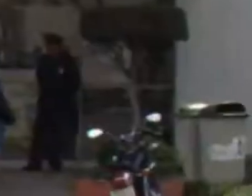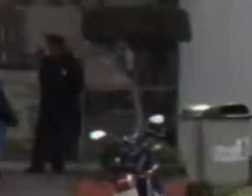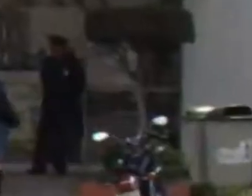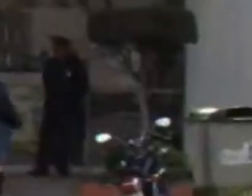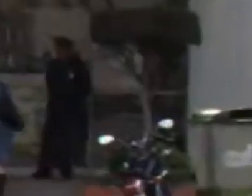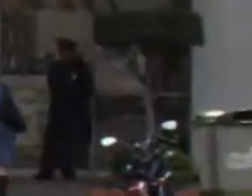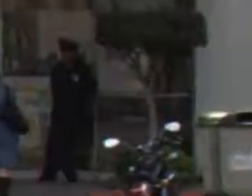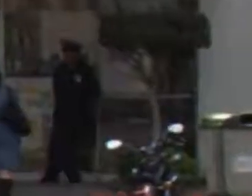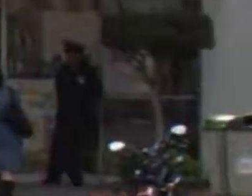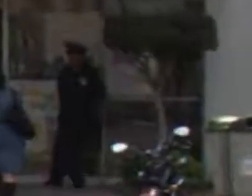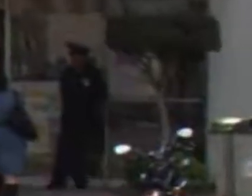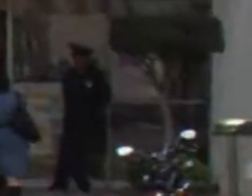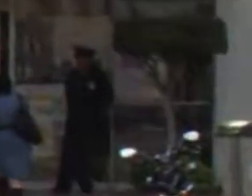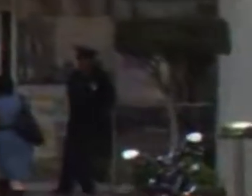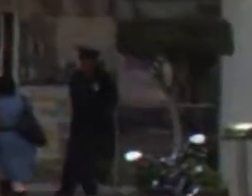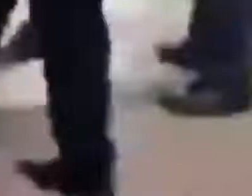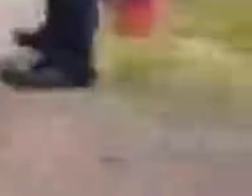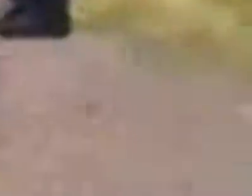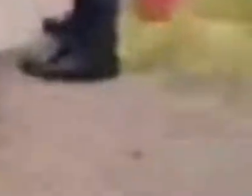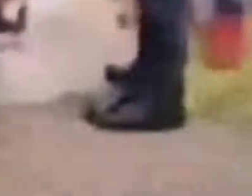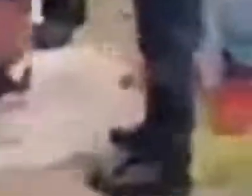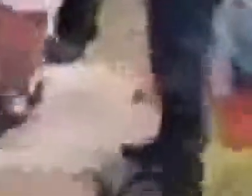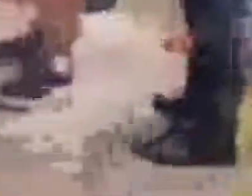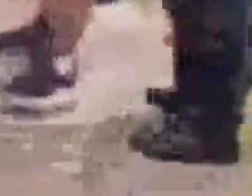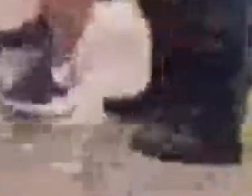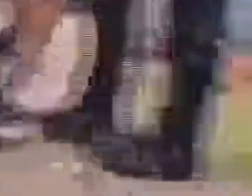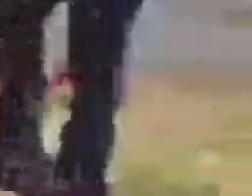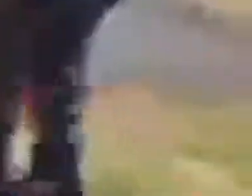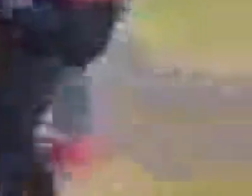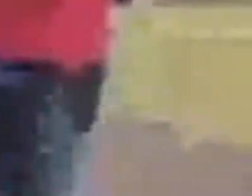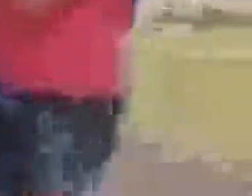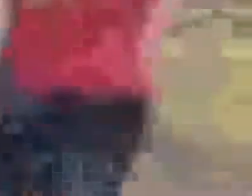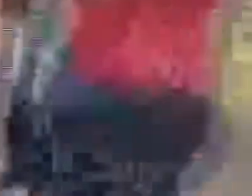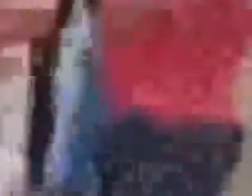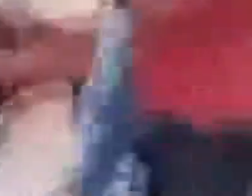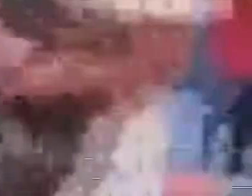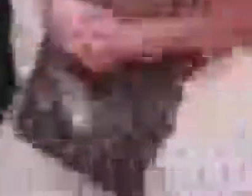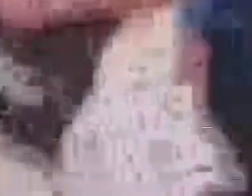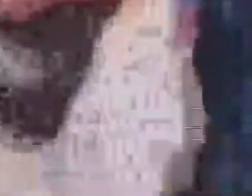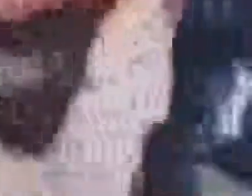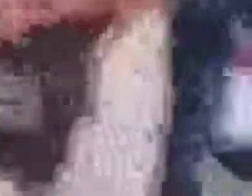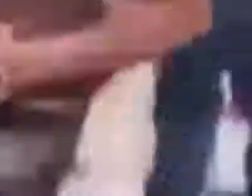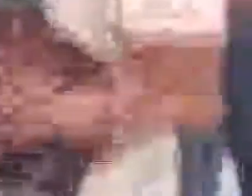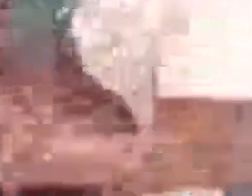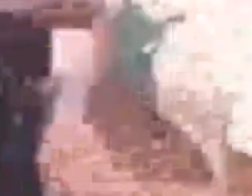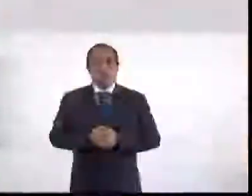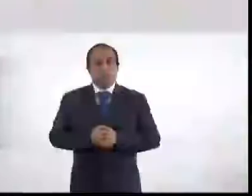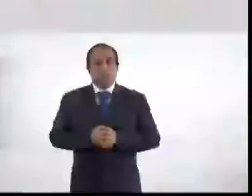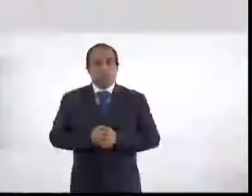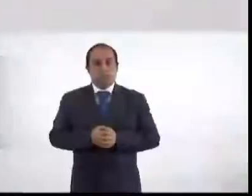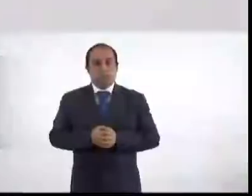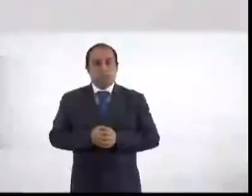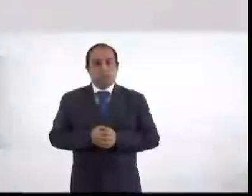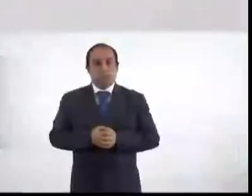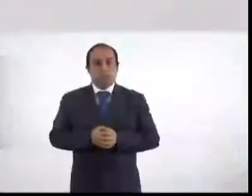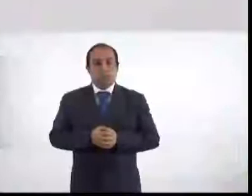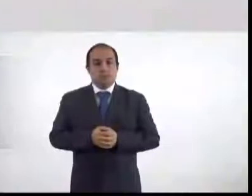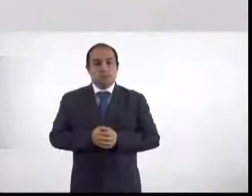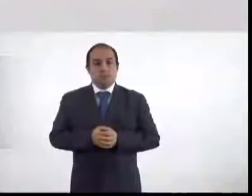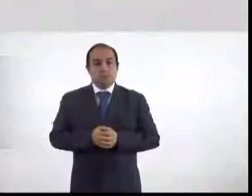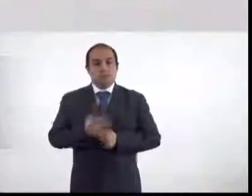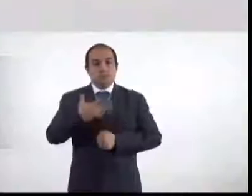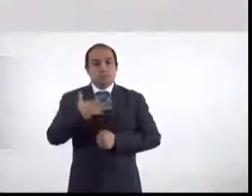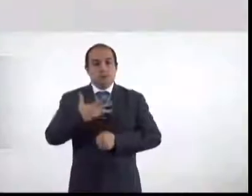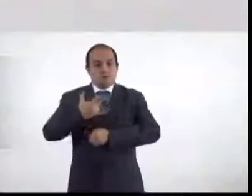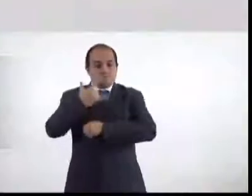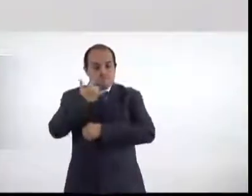de extorsión y robo. En Iztapalapa fueron identificados dos policías que pidieron dinero a un automovilista para también evitar su